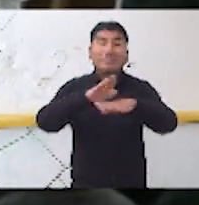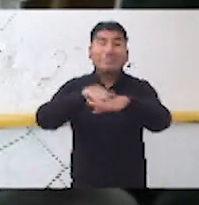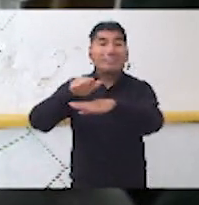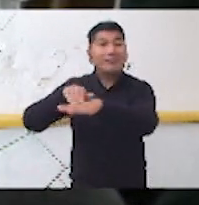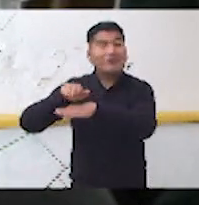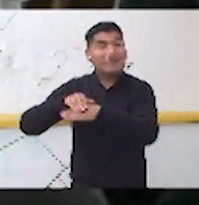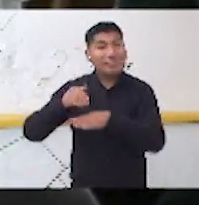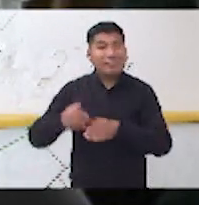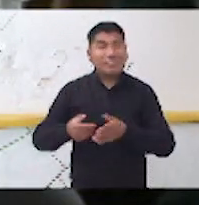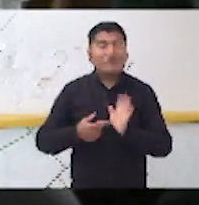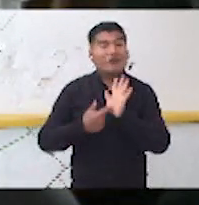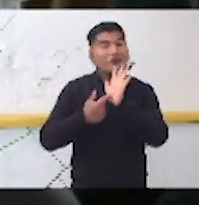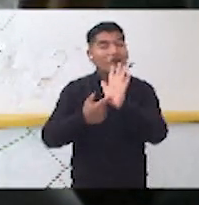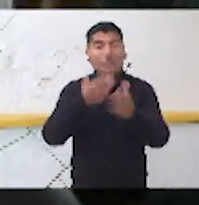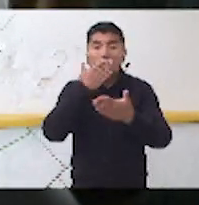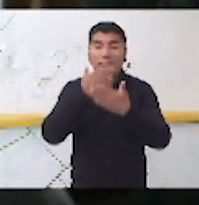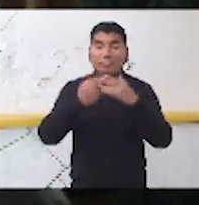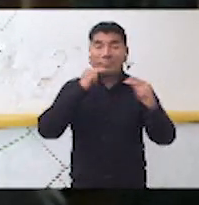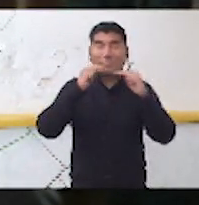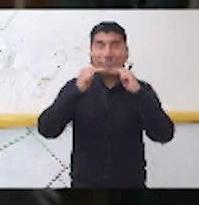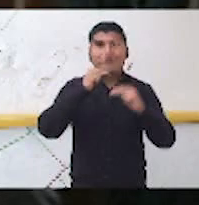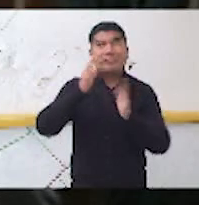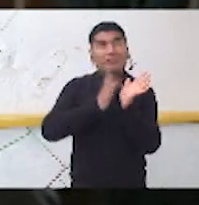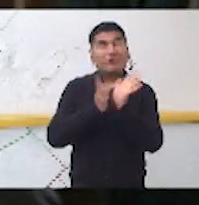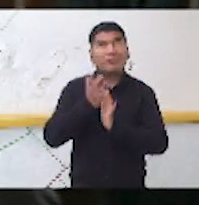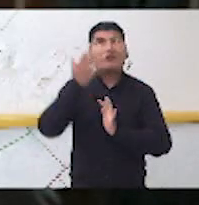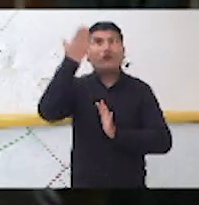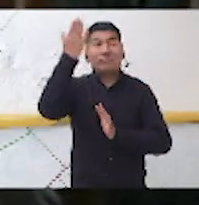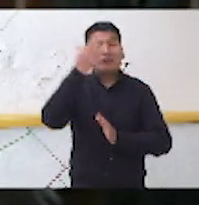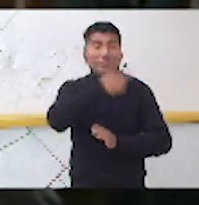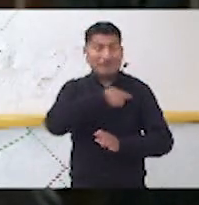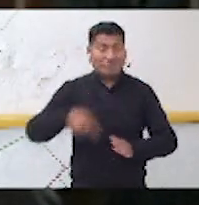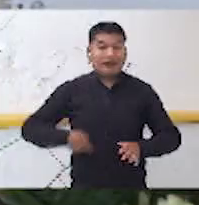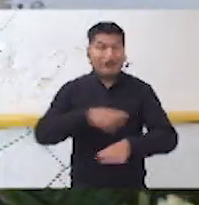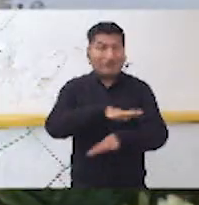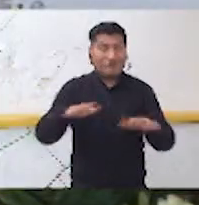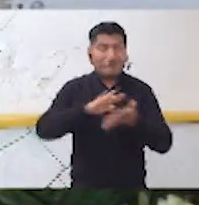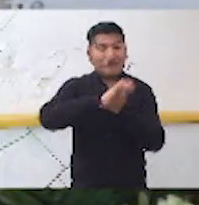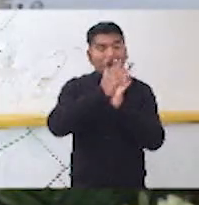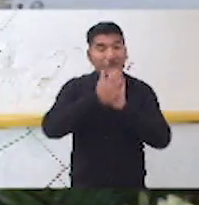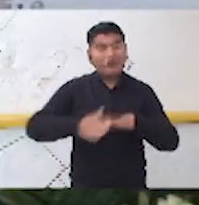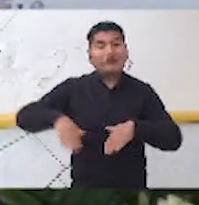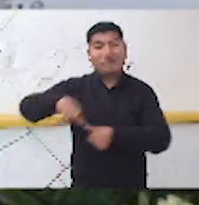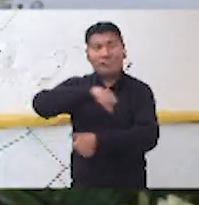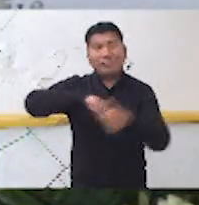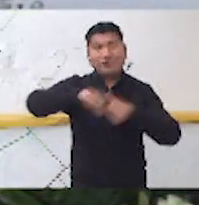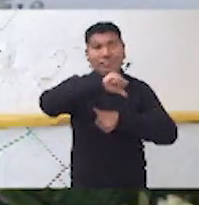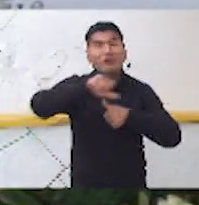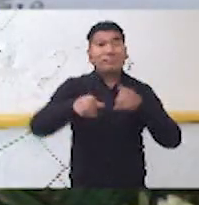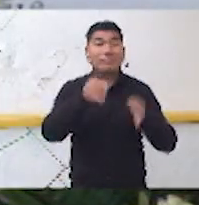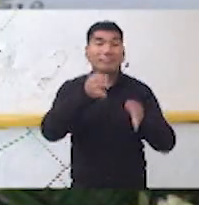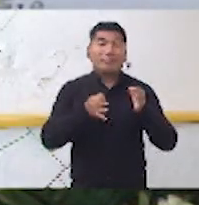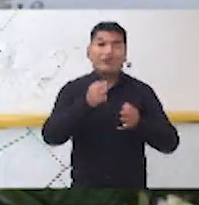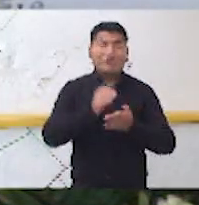ser presente la buena noticia de Jesús, su reino de paz, de fraternidad y de